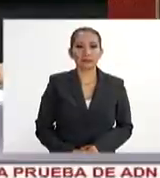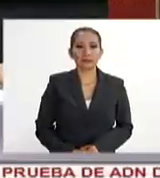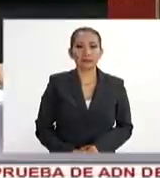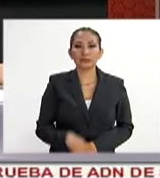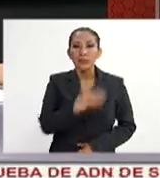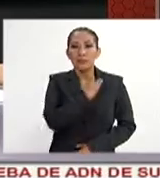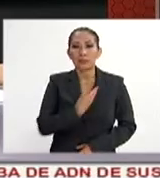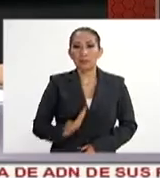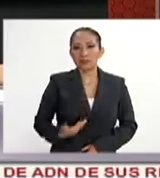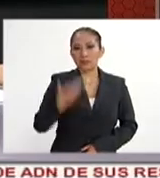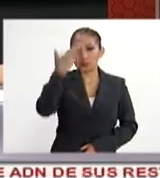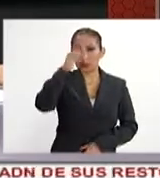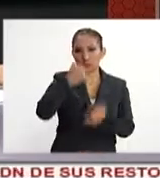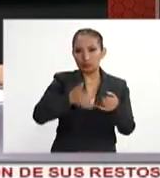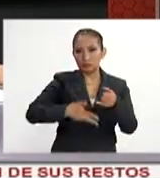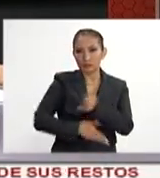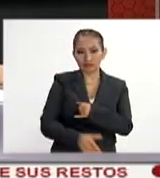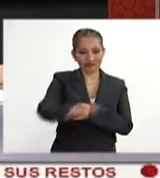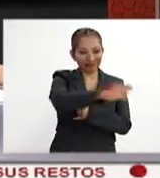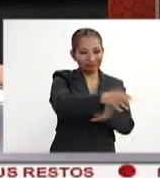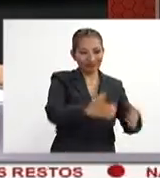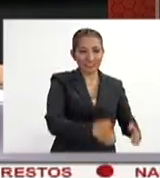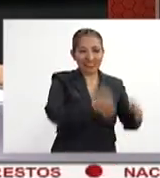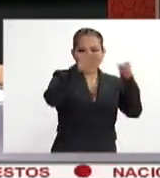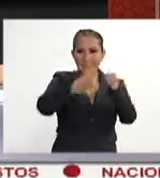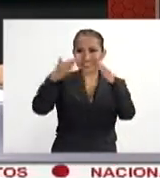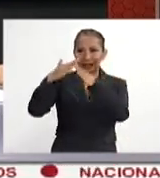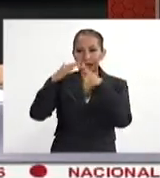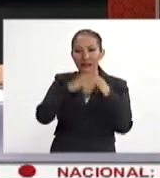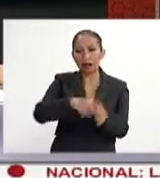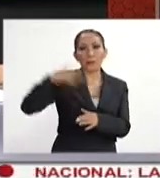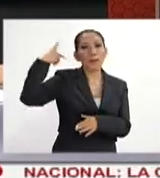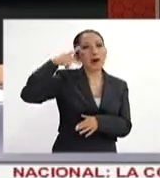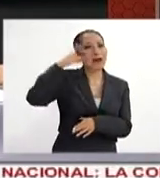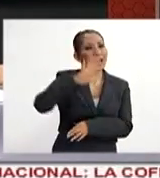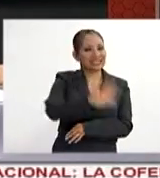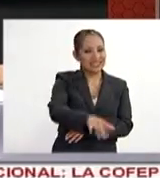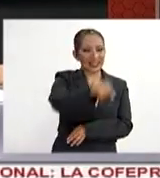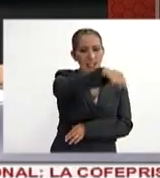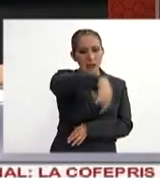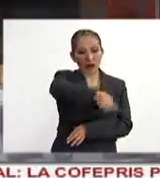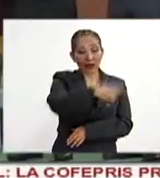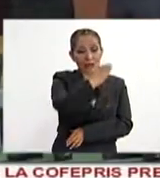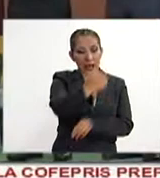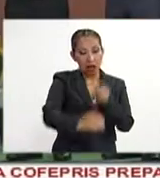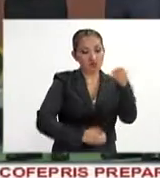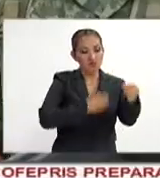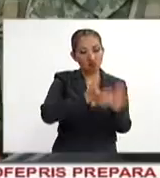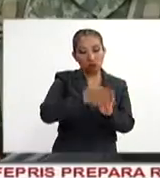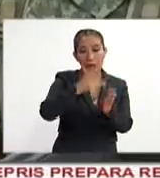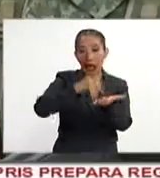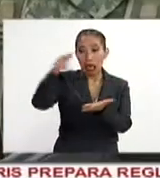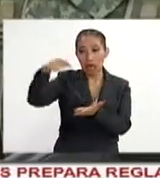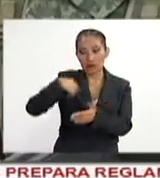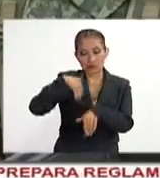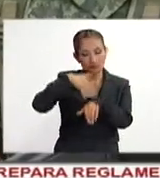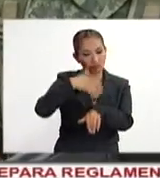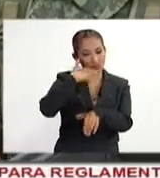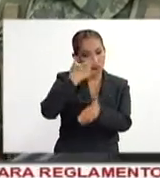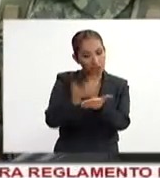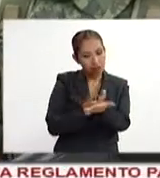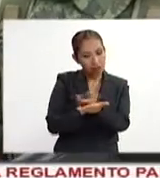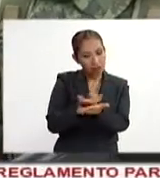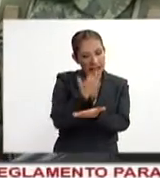El presidente Enrique Peña Nieto inauguró la unidad habitacional militar Puebla 5 y dijo que este tipo de obras se logra gracias a la disciplina en las